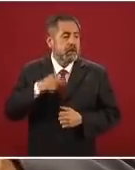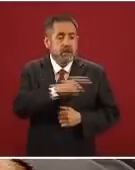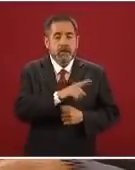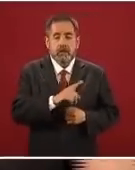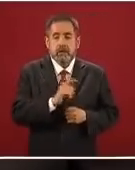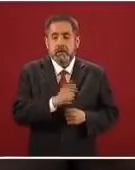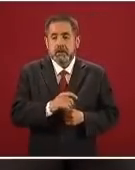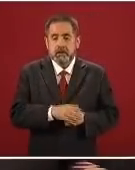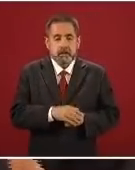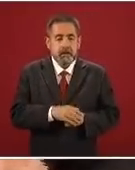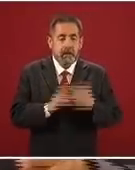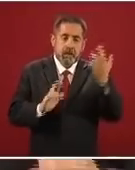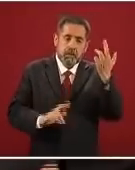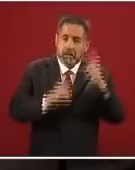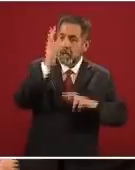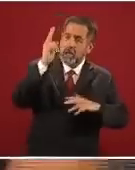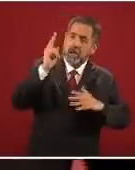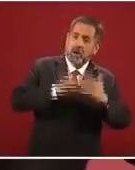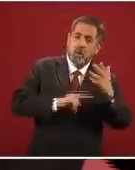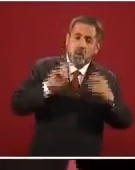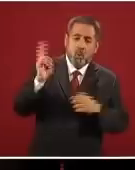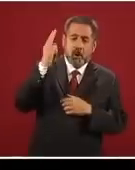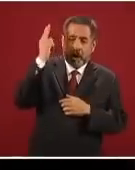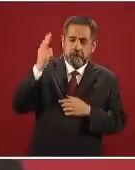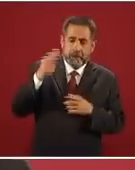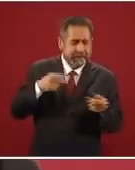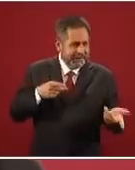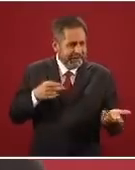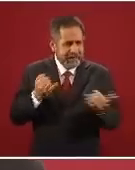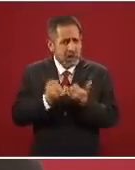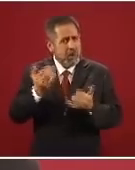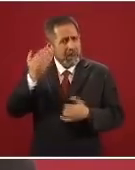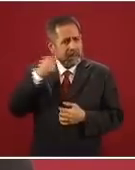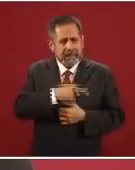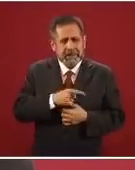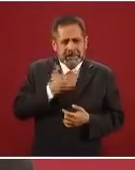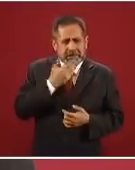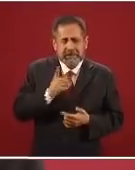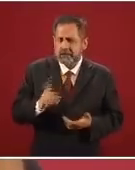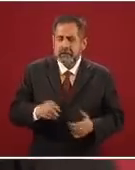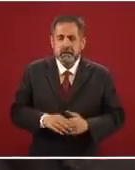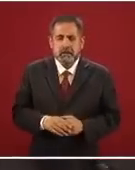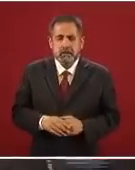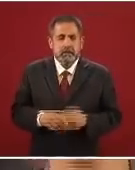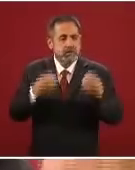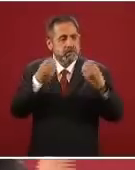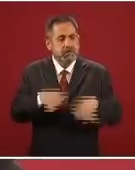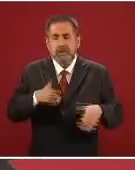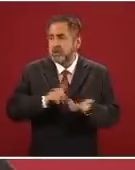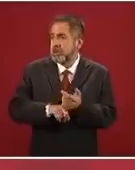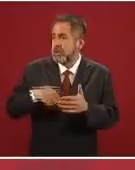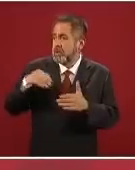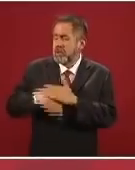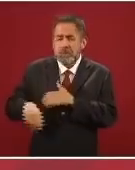produzca un paro en la UNAM como los que hubieron, que afectaron